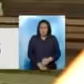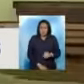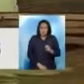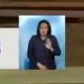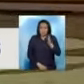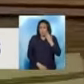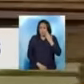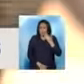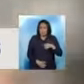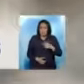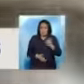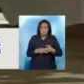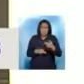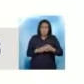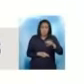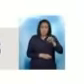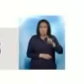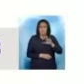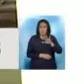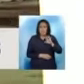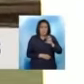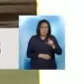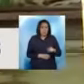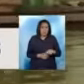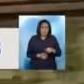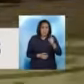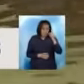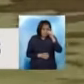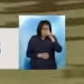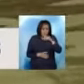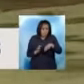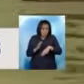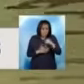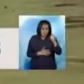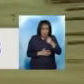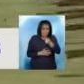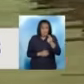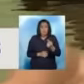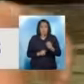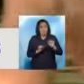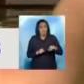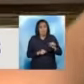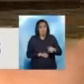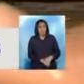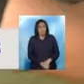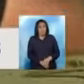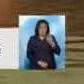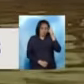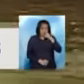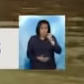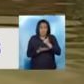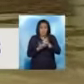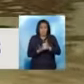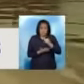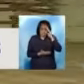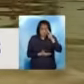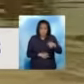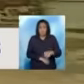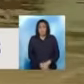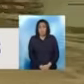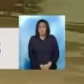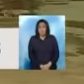mamá? Mi madre. ¿Cómo se llama? Mercedes Molanger. Es un poco difícil que ella salga por sus propios medios, ¿no? Claro, exactamente, pero estamos con la ayuda de la policía aquí. No,